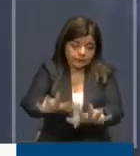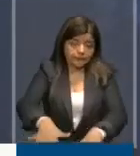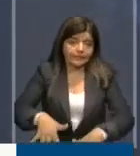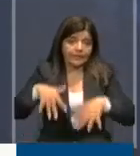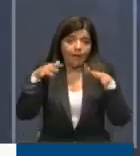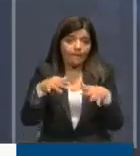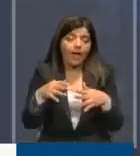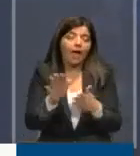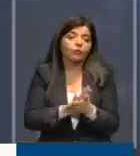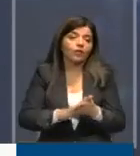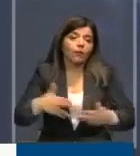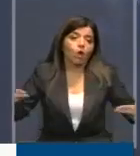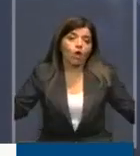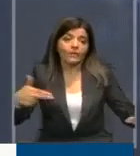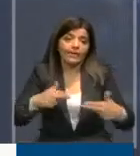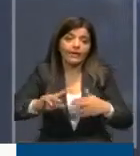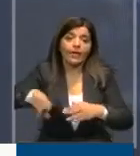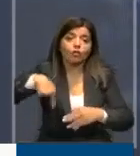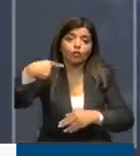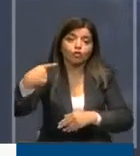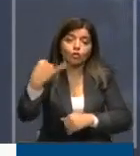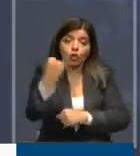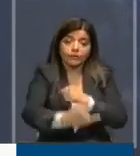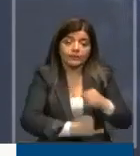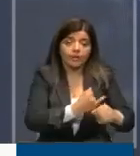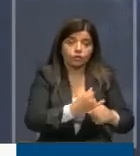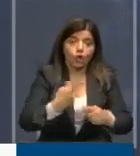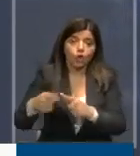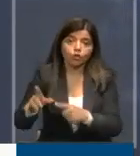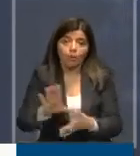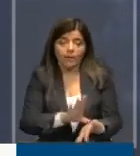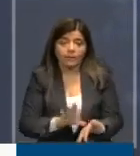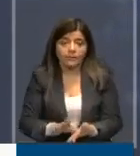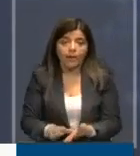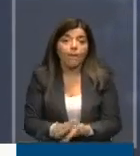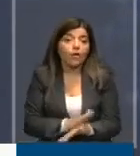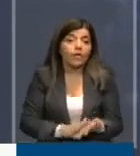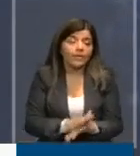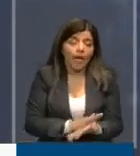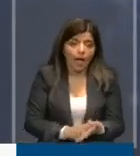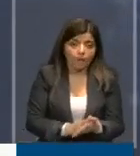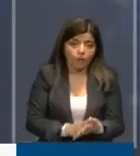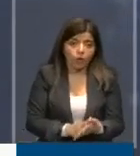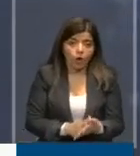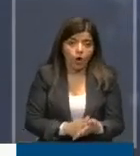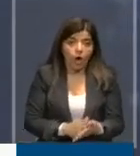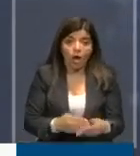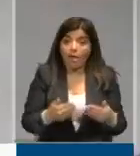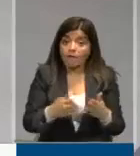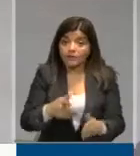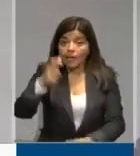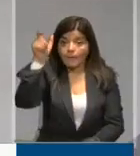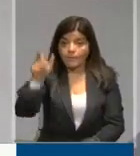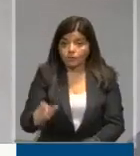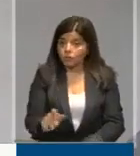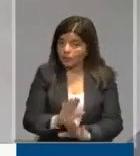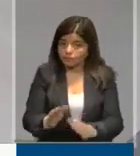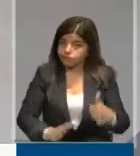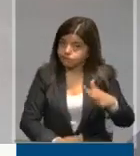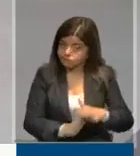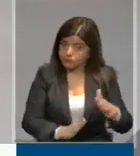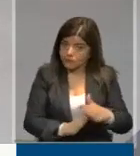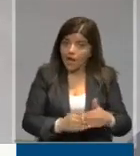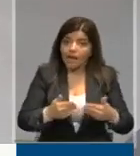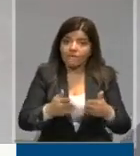es, por supuesto, muchísimo más restrictivo. Permite, por ejemplo, limitar la libertad personal, la libertad de